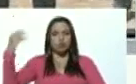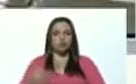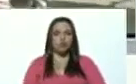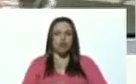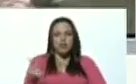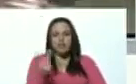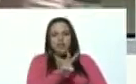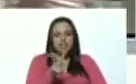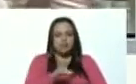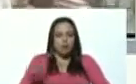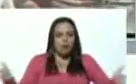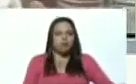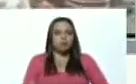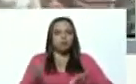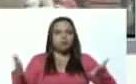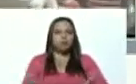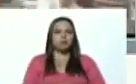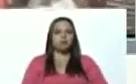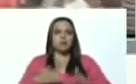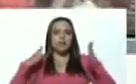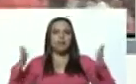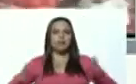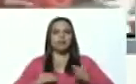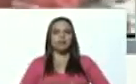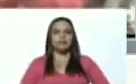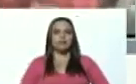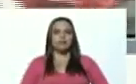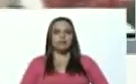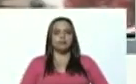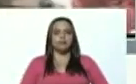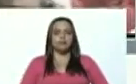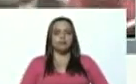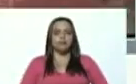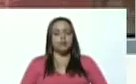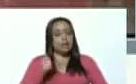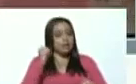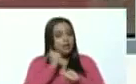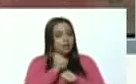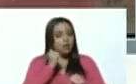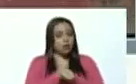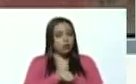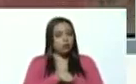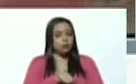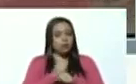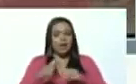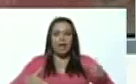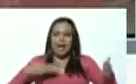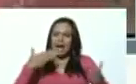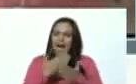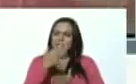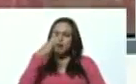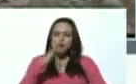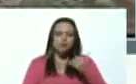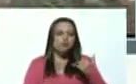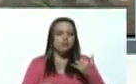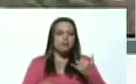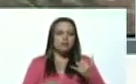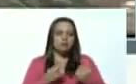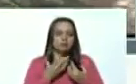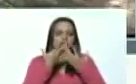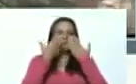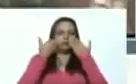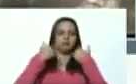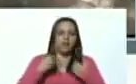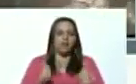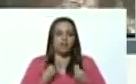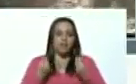Venezuela potencia, de grandeza, y trabajó hasta el último suspiro de su vida, aquel